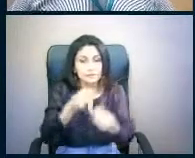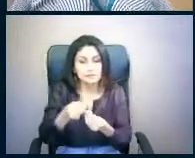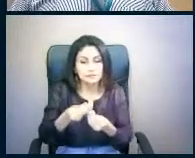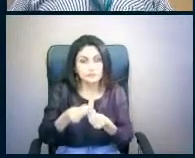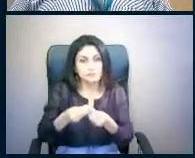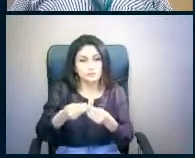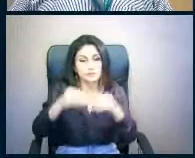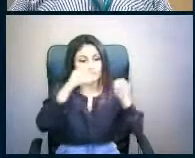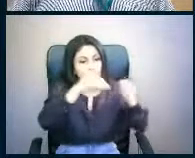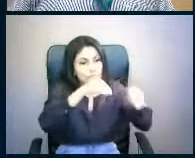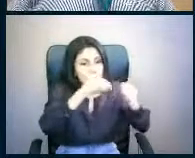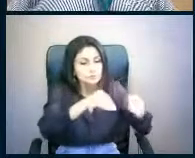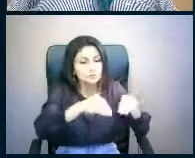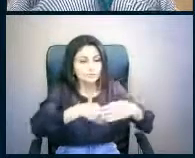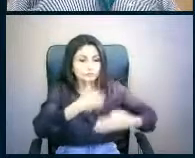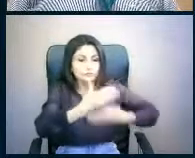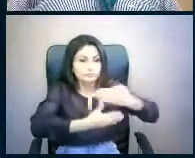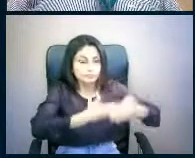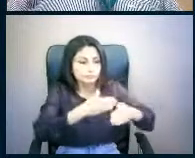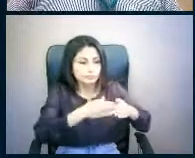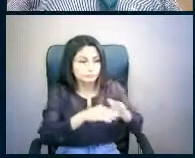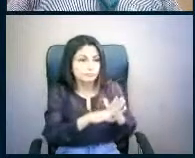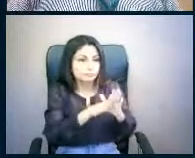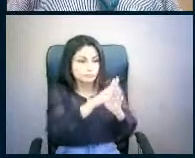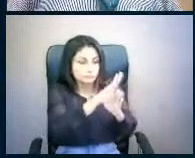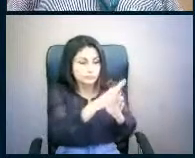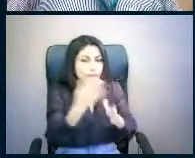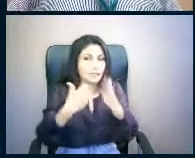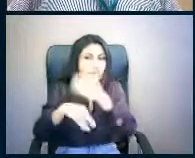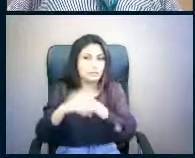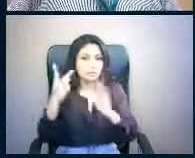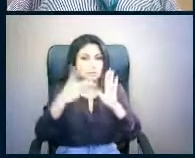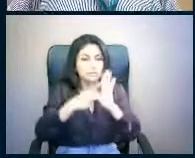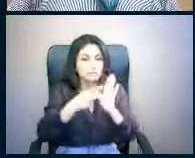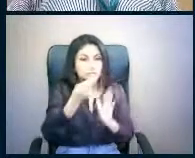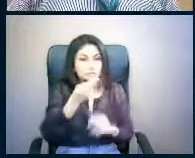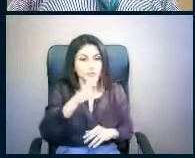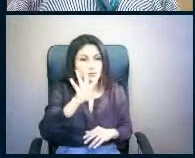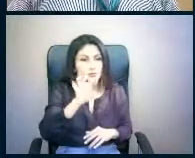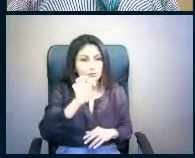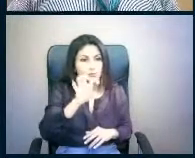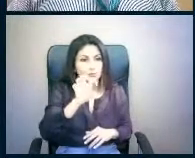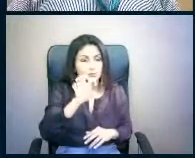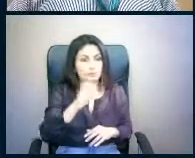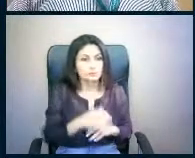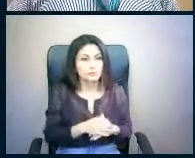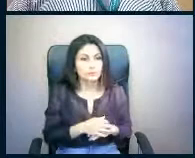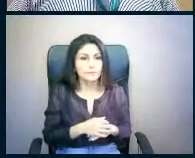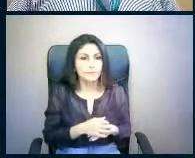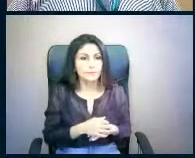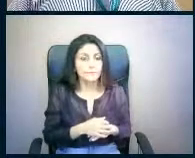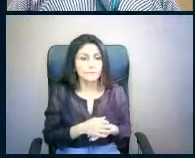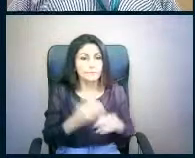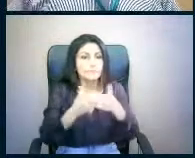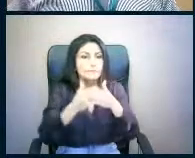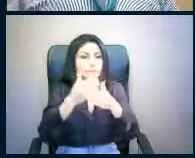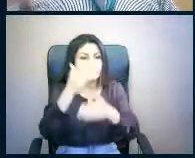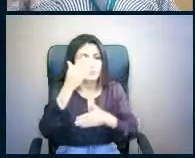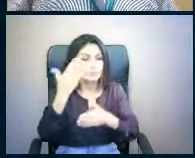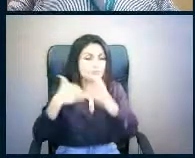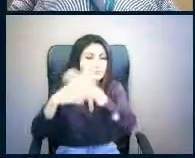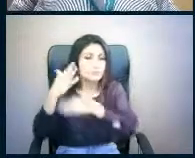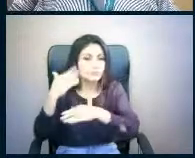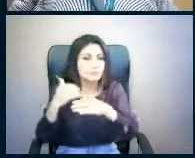aproximadamente a finales del año 2019, se llevó a cabo una iniciativa a través de